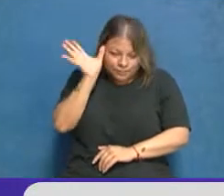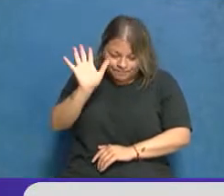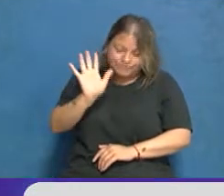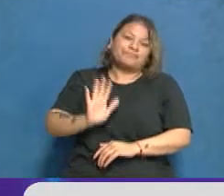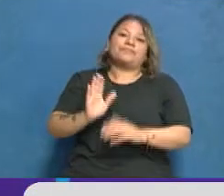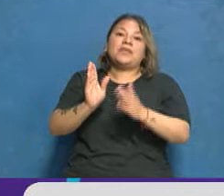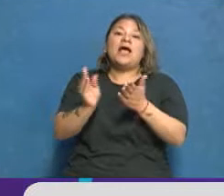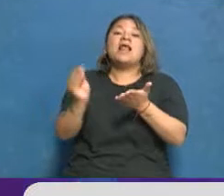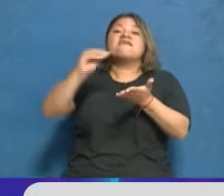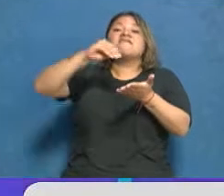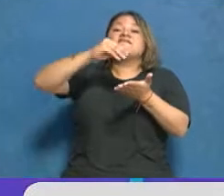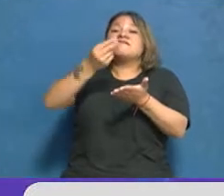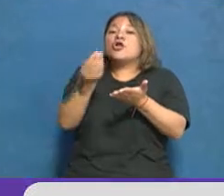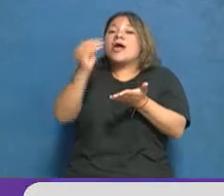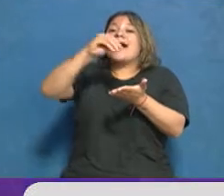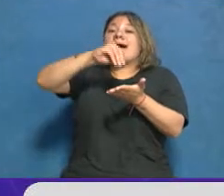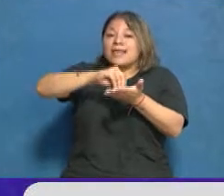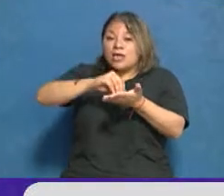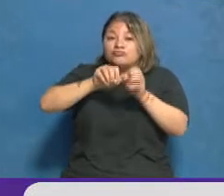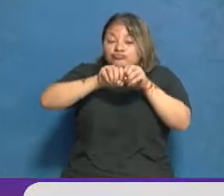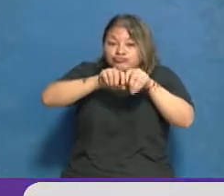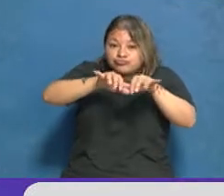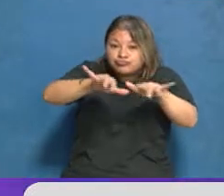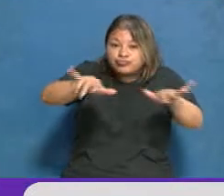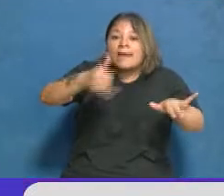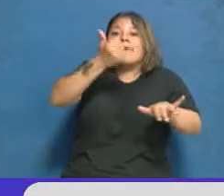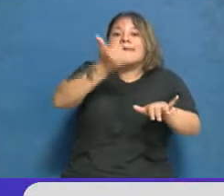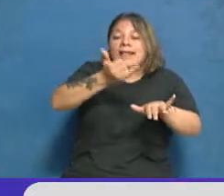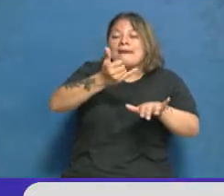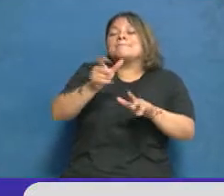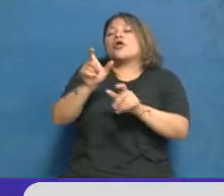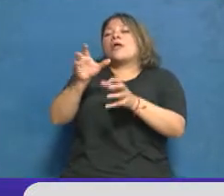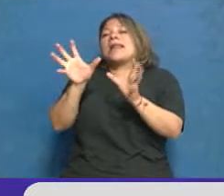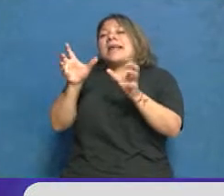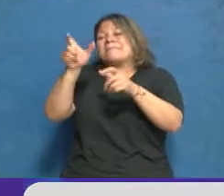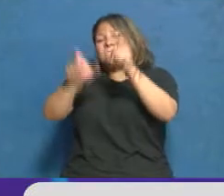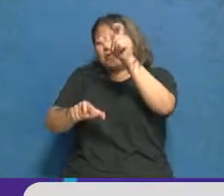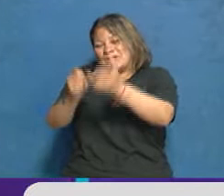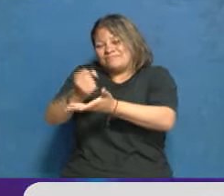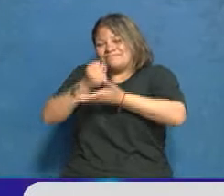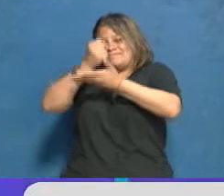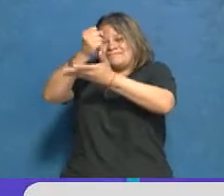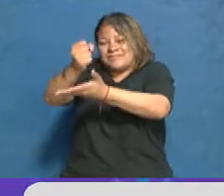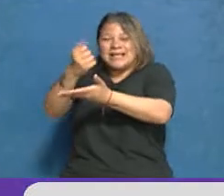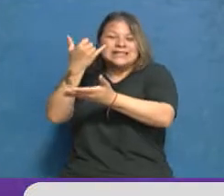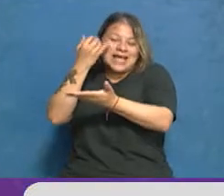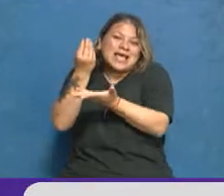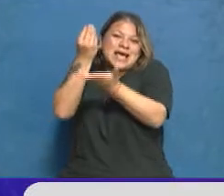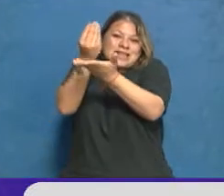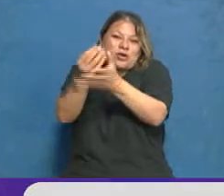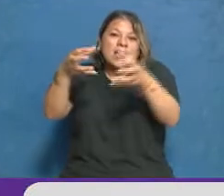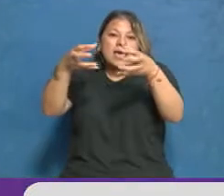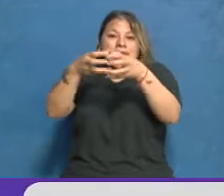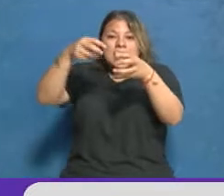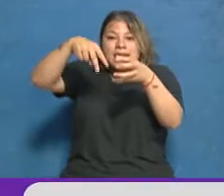el valor agregado de distribución, sí está, pero los que tienen, los usuarios con tarifa social, están categorizados en N2 y